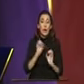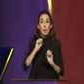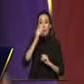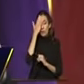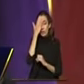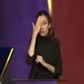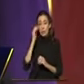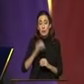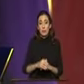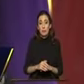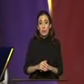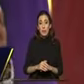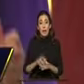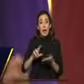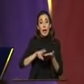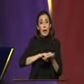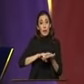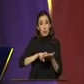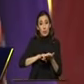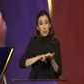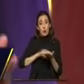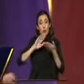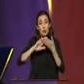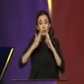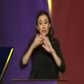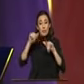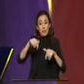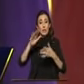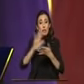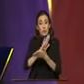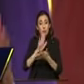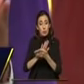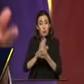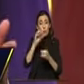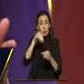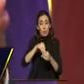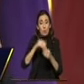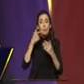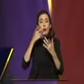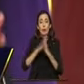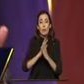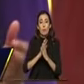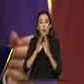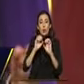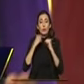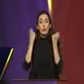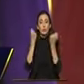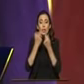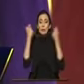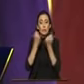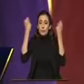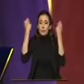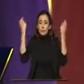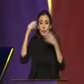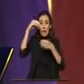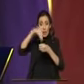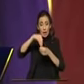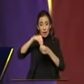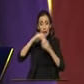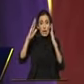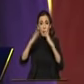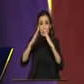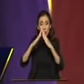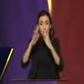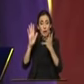sapiencia. Allí se hacían las reuniones de comunidad, en la escuela, las horas sociales, en la escuela comunitaria, y se las